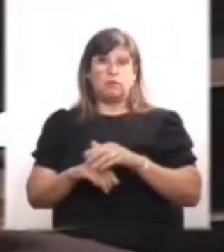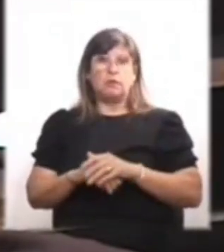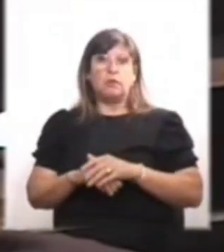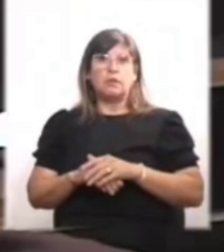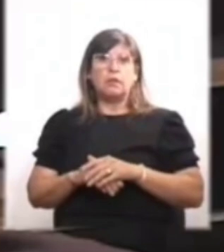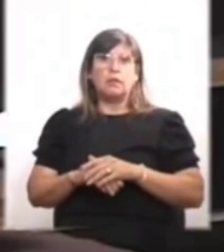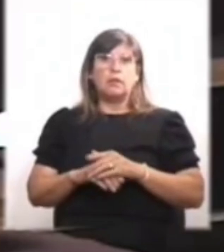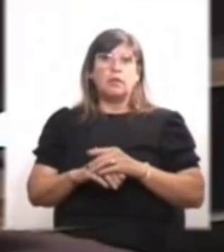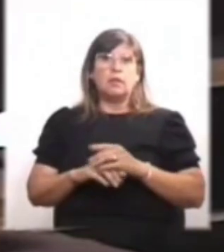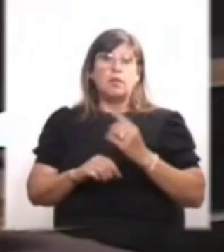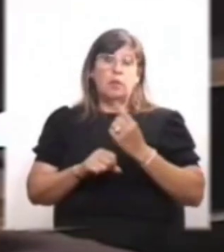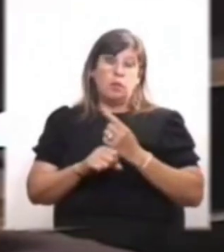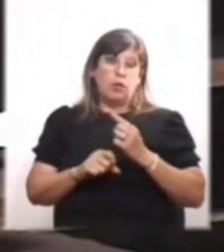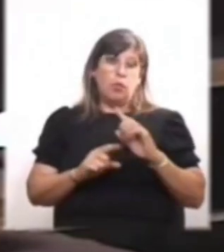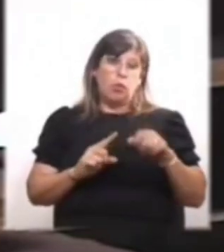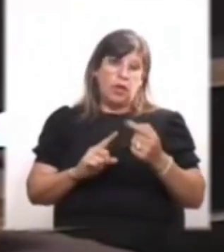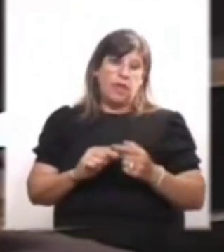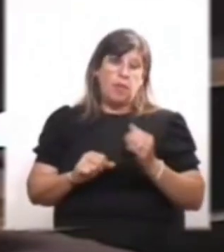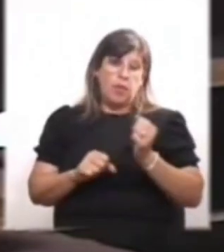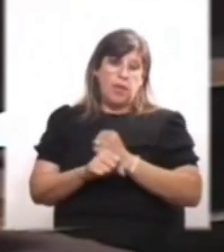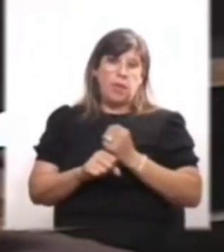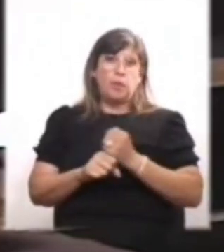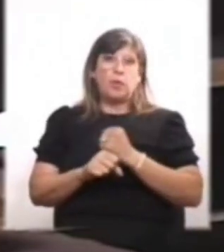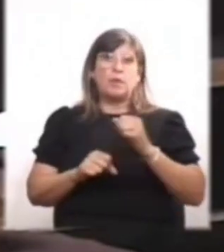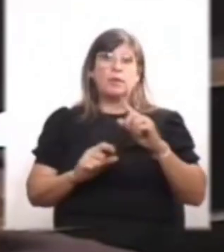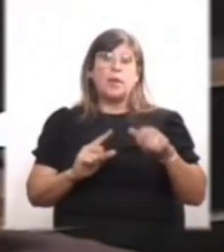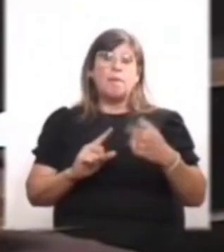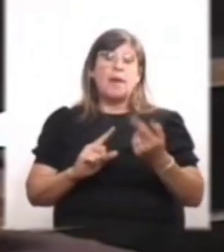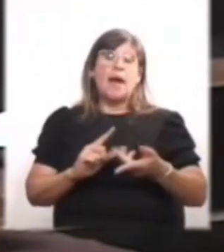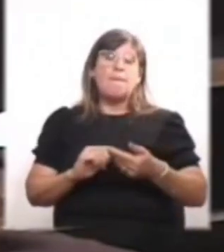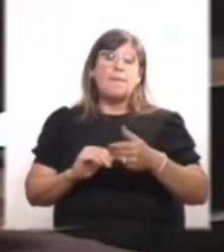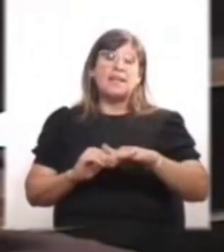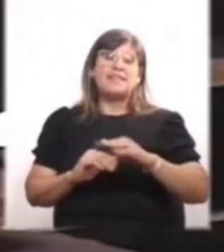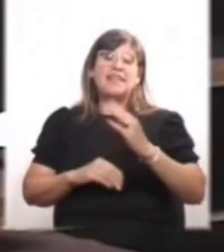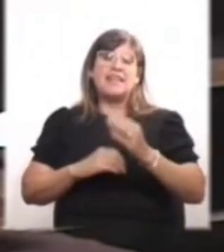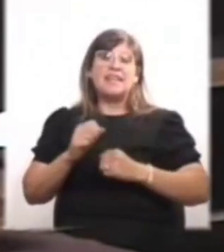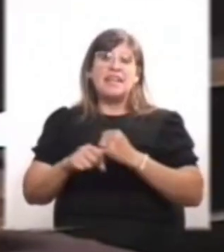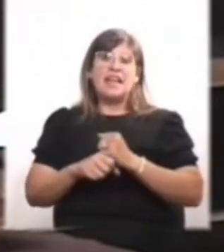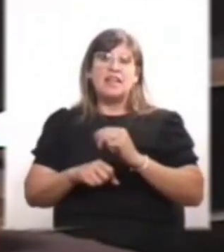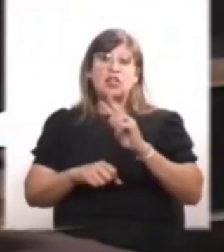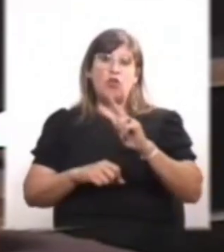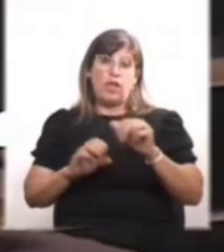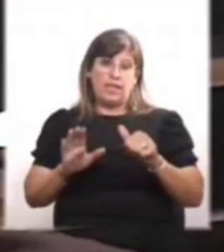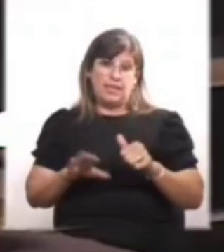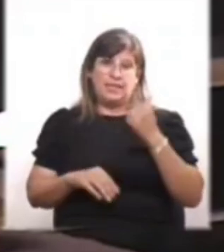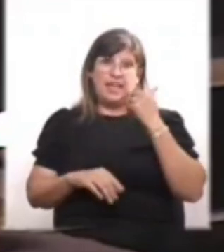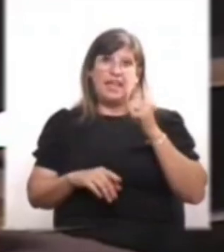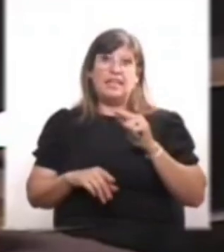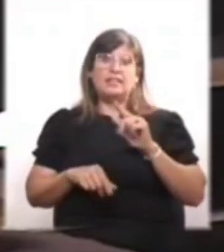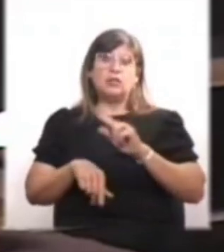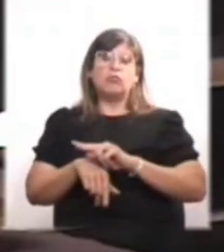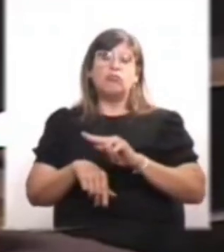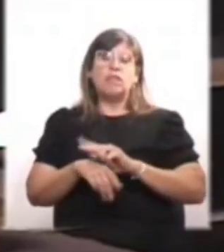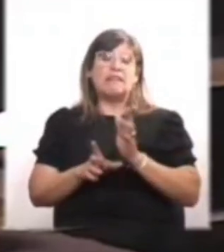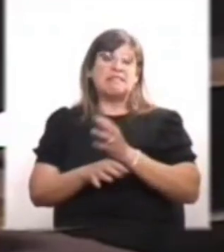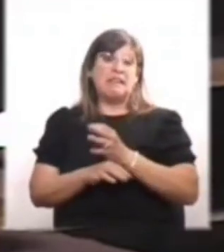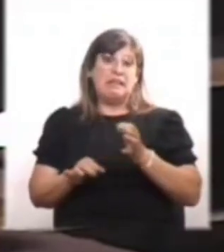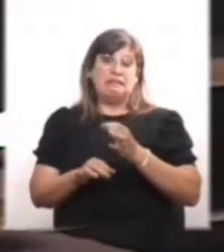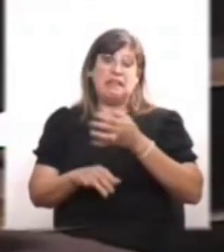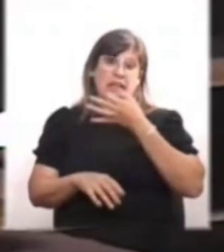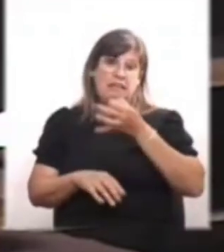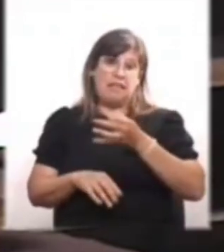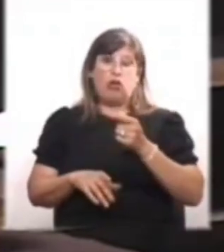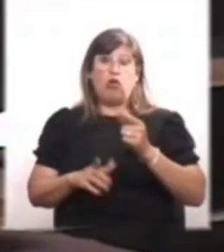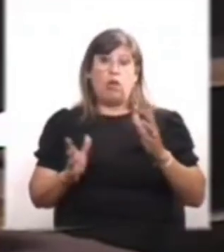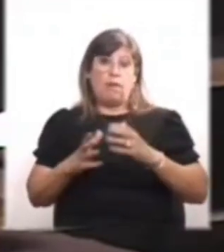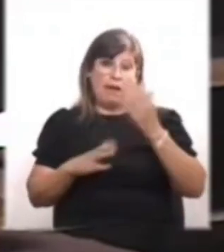de aprobarse, regiría a partir del 26, en una excelente sugerencia de la bancada del Frente Amplio, que nos